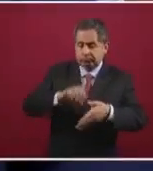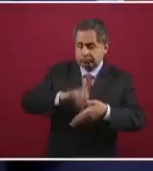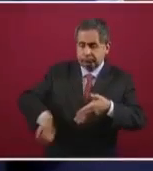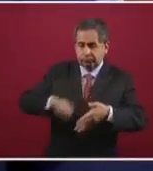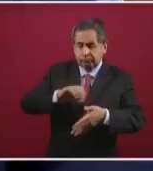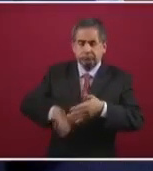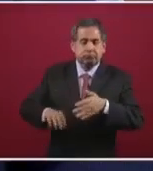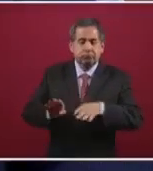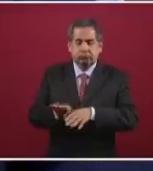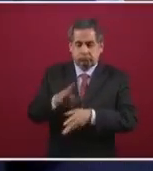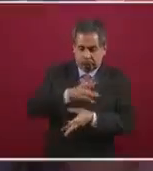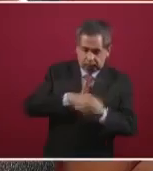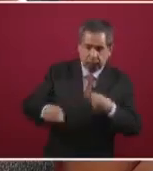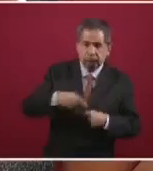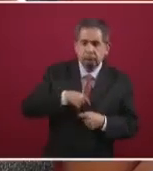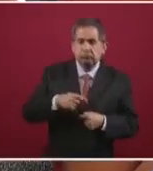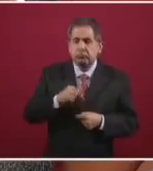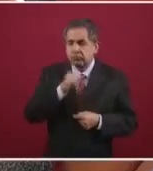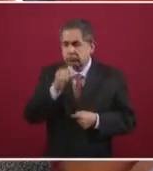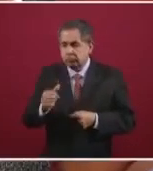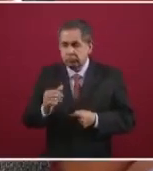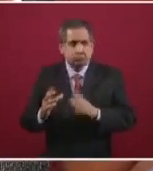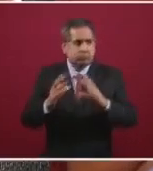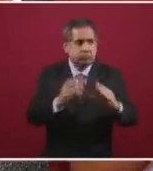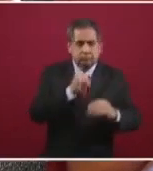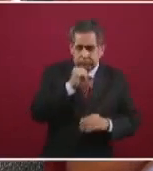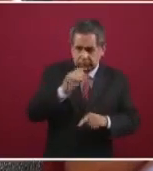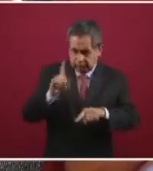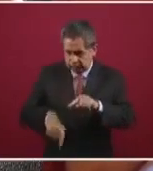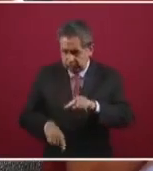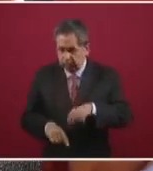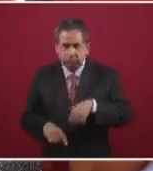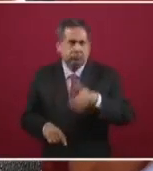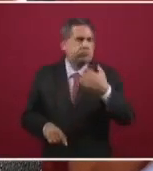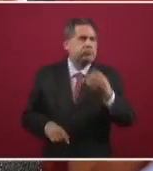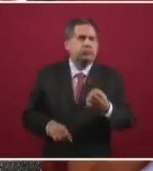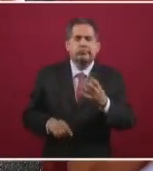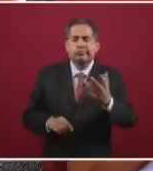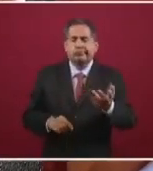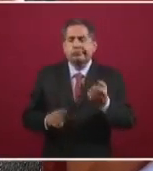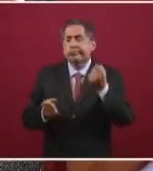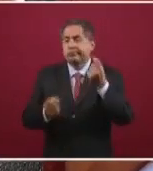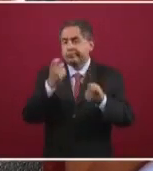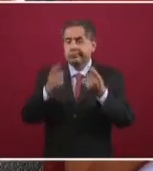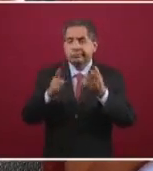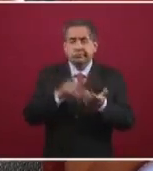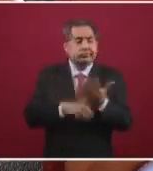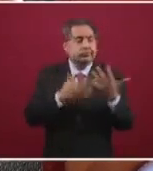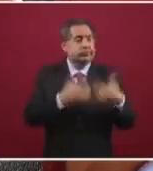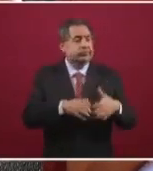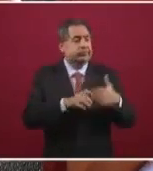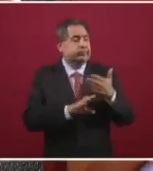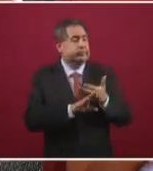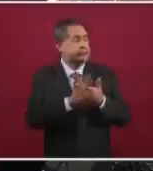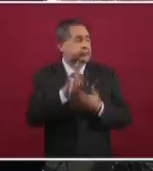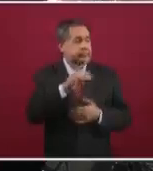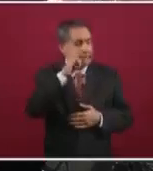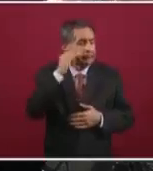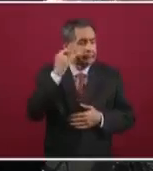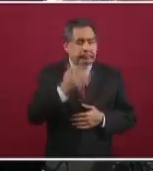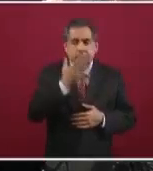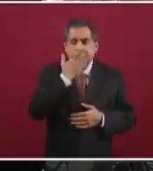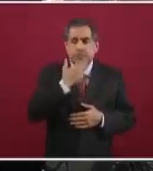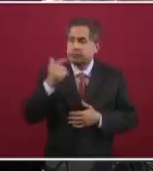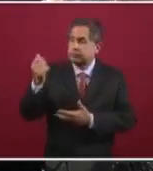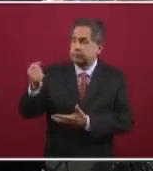casos a cambio de que no vayan a capacitación y en otros casos pues incluso se han creado empresas fantasma para poder